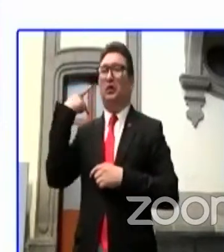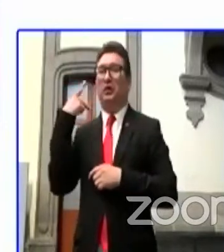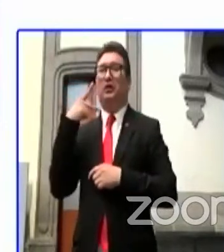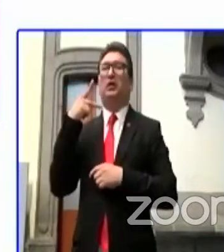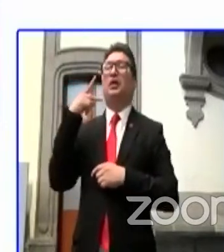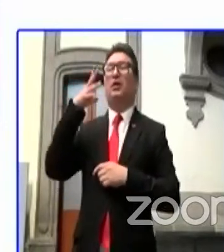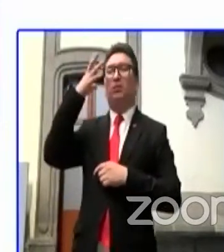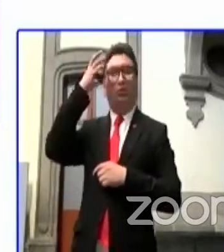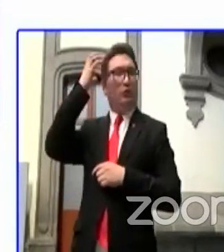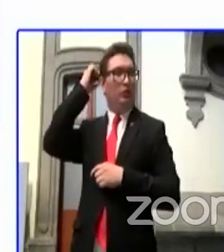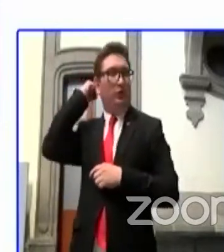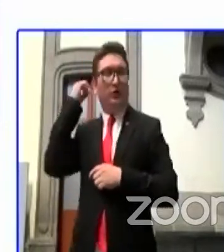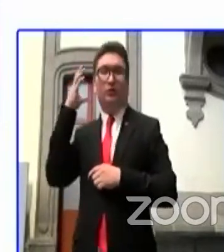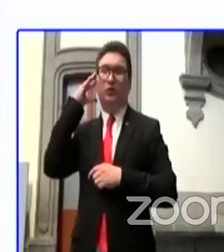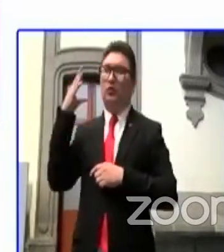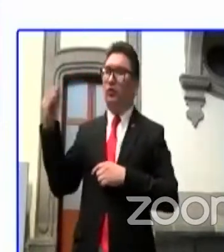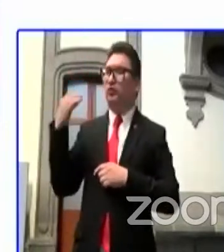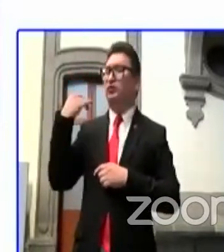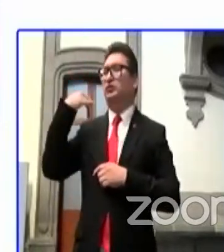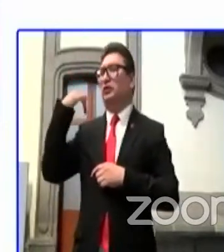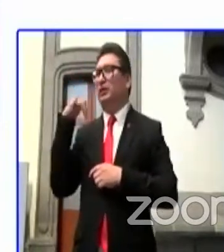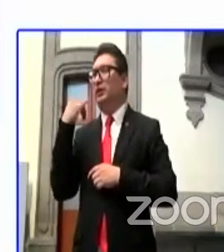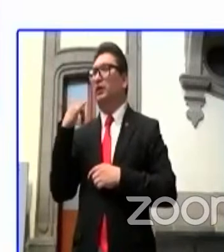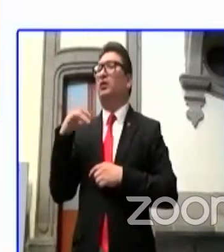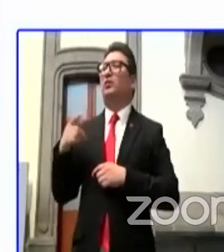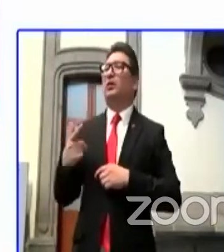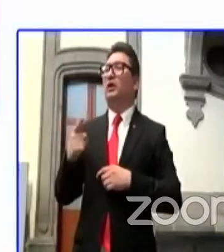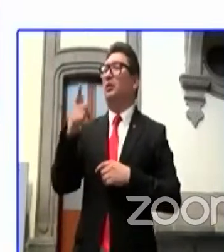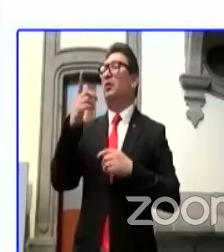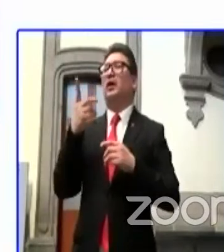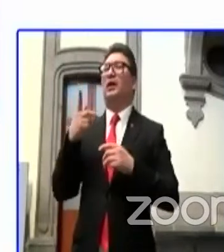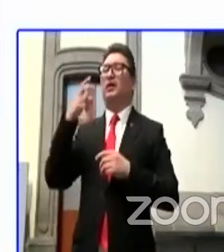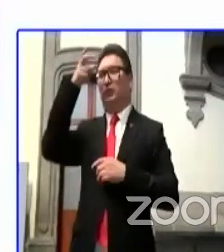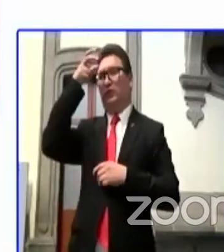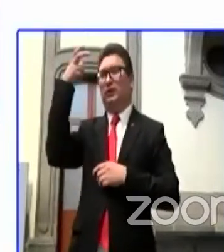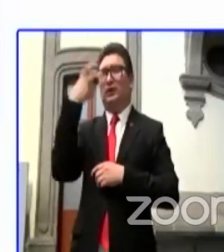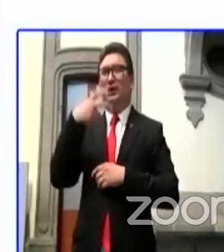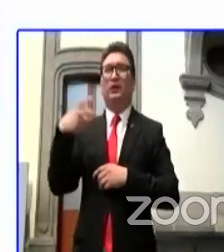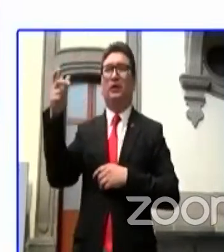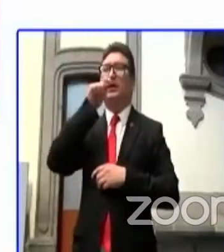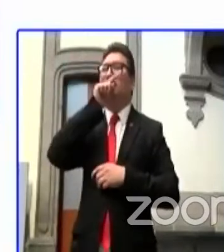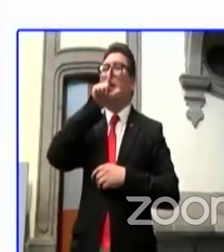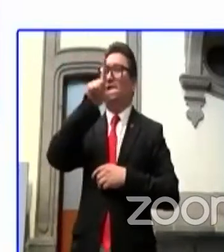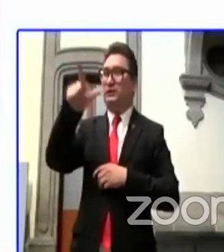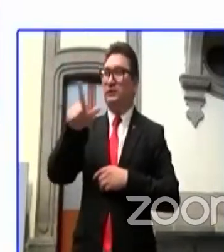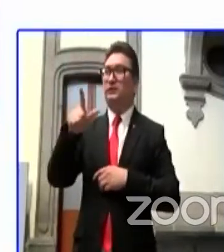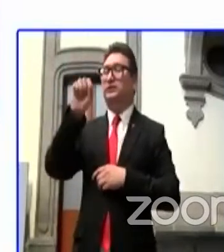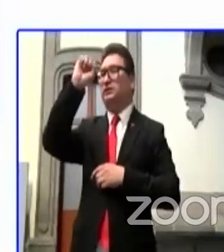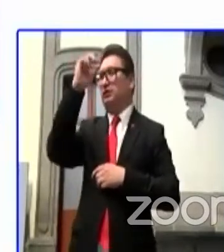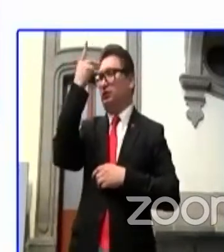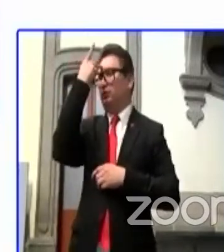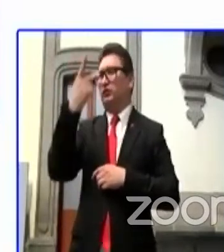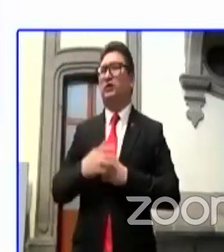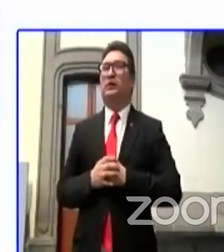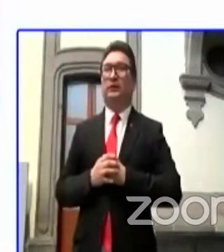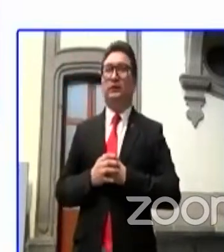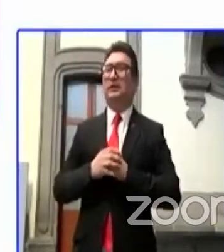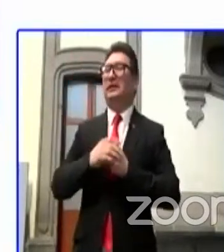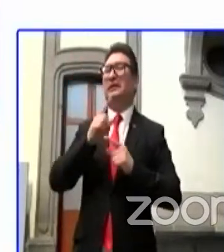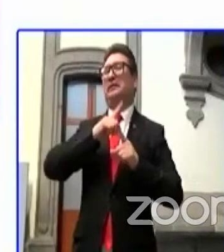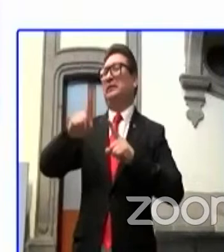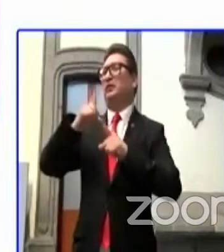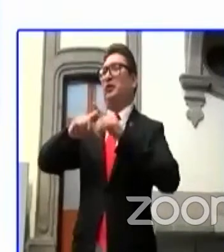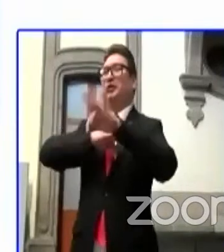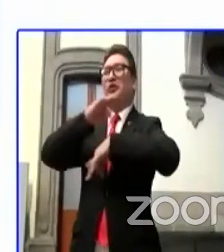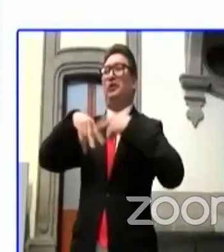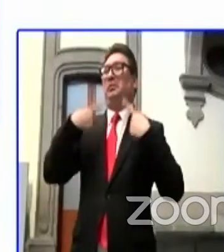Morelos, Colima, Yucatán, Guanajuato, Hidalgo, Jalisco, San Luis Potosí, y al público que siempre